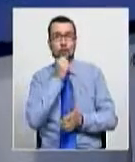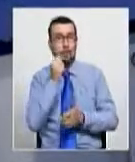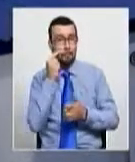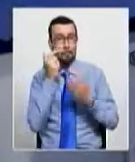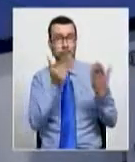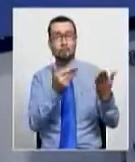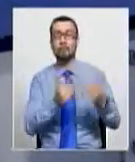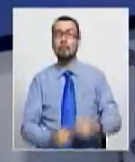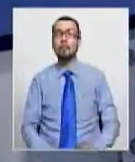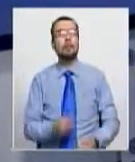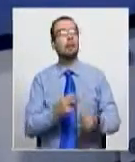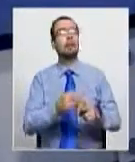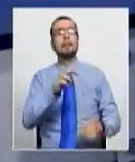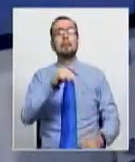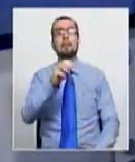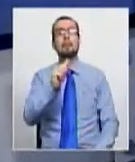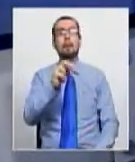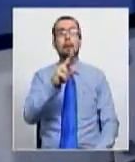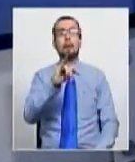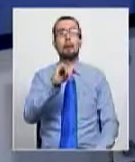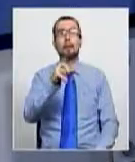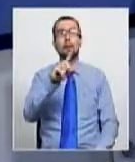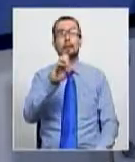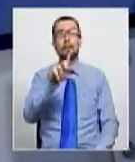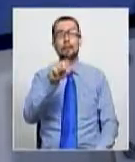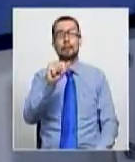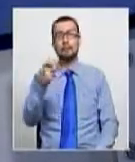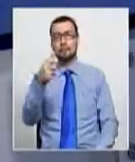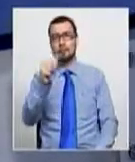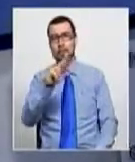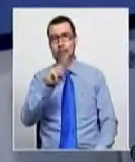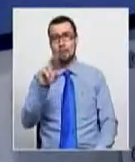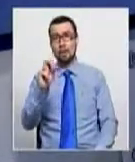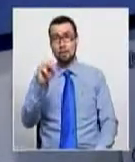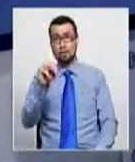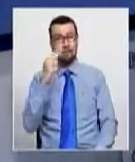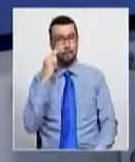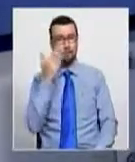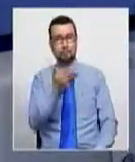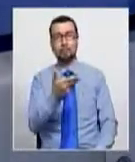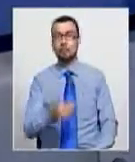está marisela garzón ramírez directora de telecafé notice está